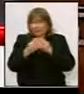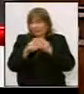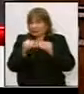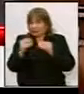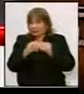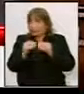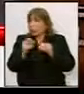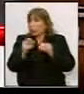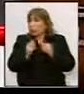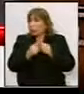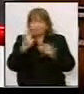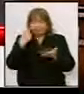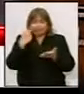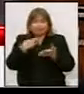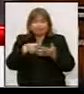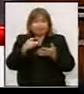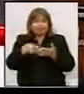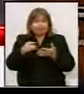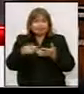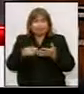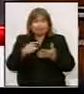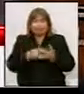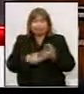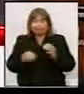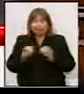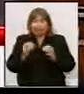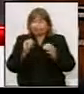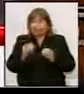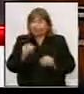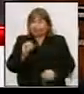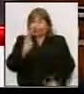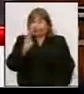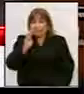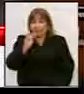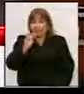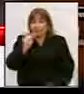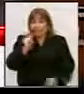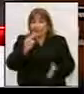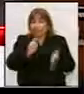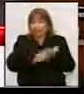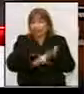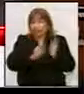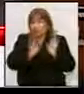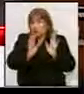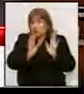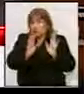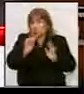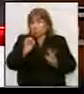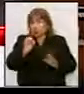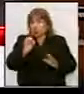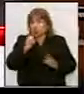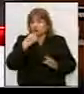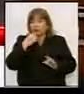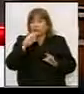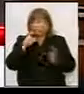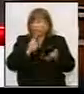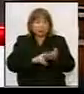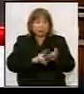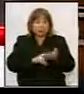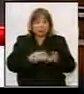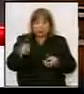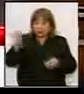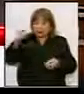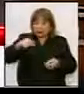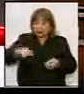Entonces, con las observaciones que ha hecho la Superintendencia de Banca y Seguro, porque según la moción, la superintendente ha venido